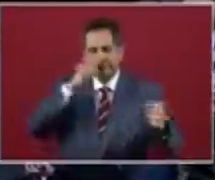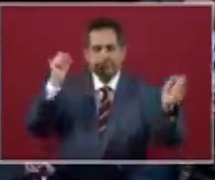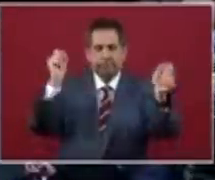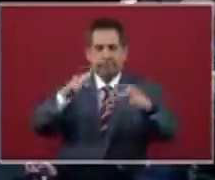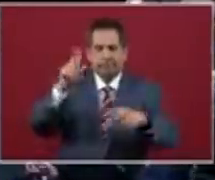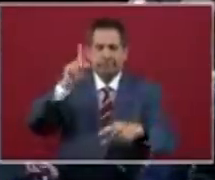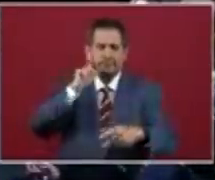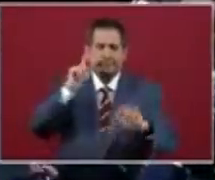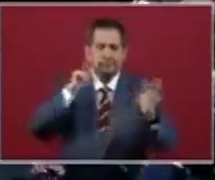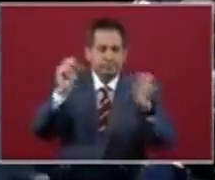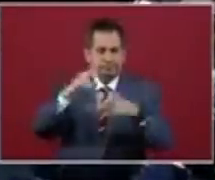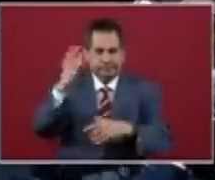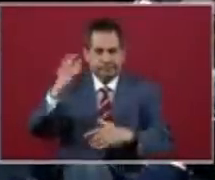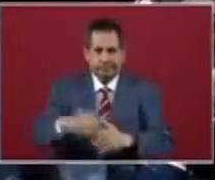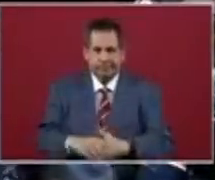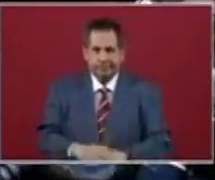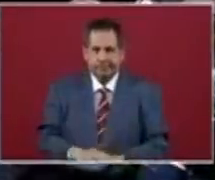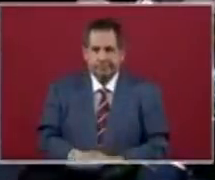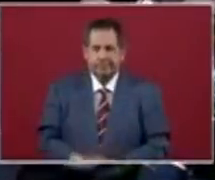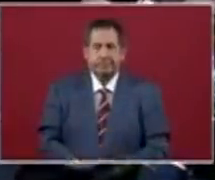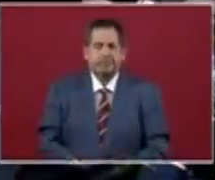mañana. Mañana.